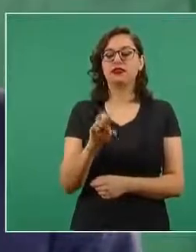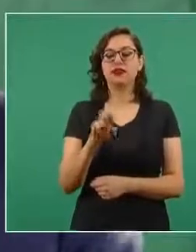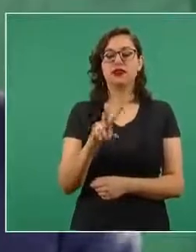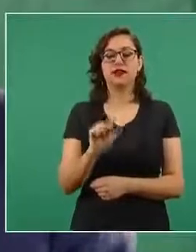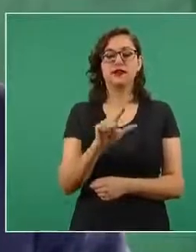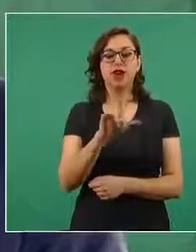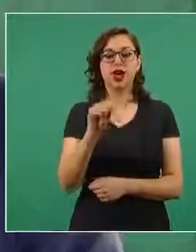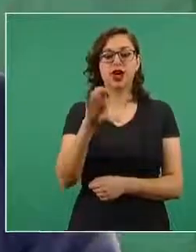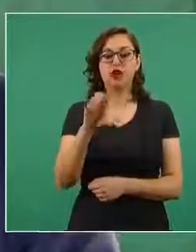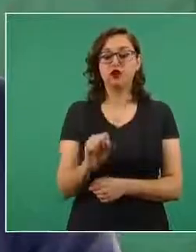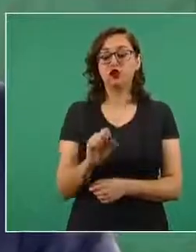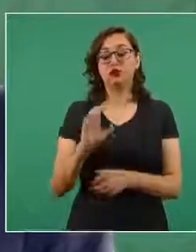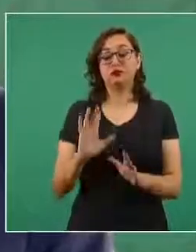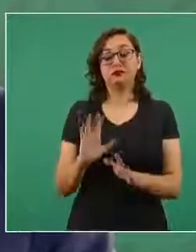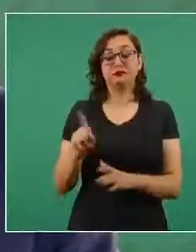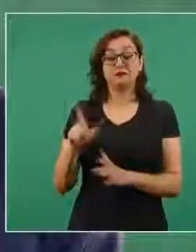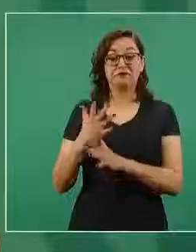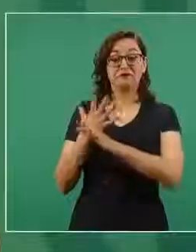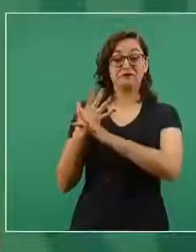que supuestamente era opositor,